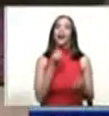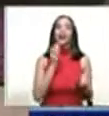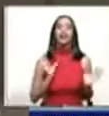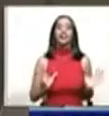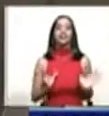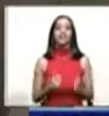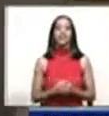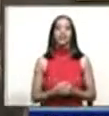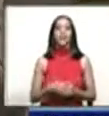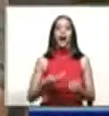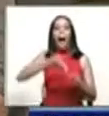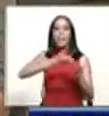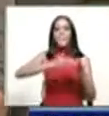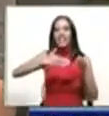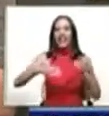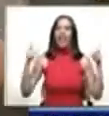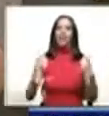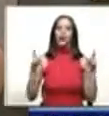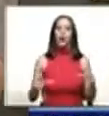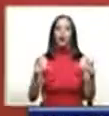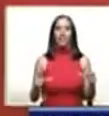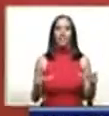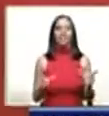A la chama que nos trae el café. Vamos a picarle la torta. Como...